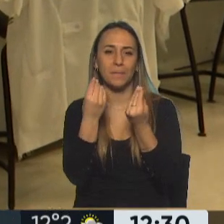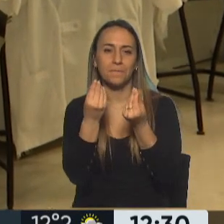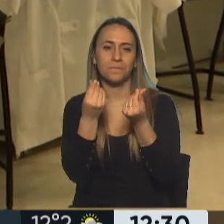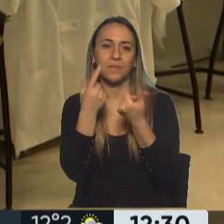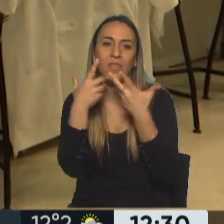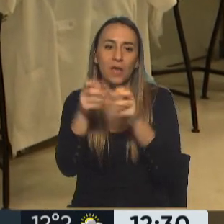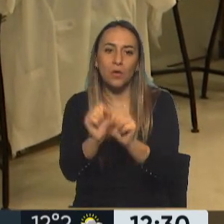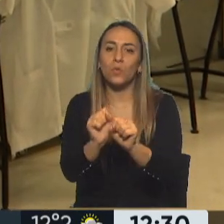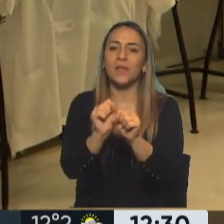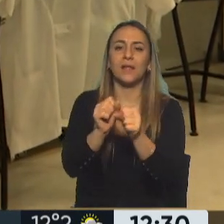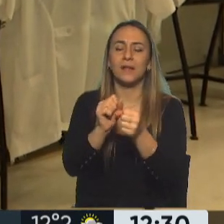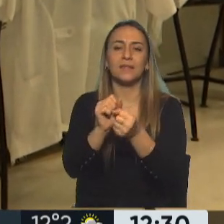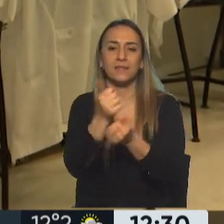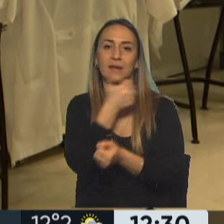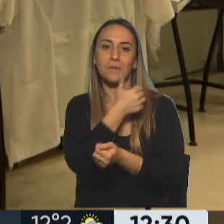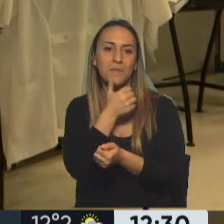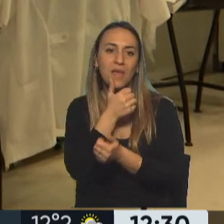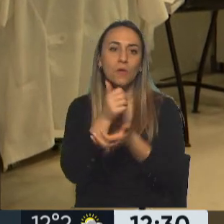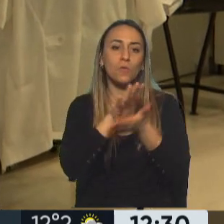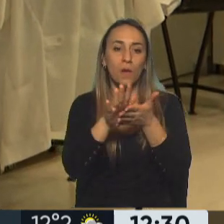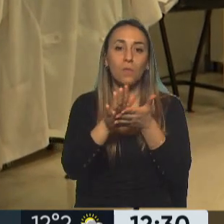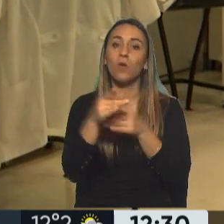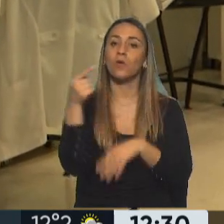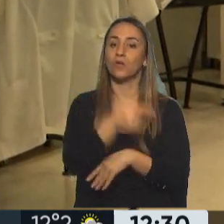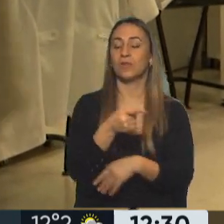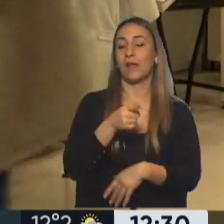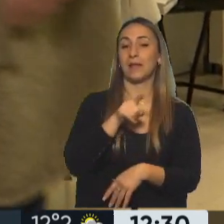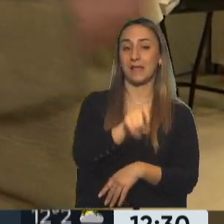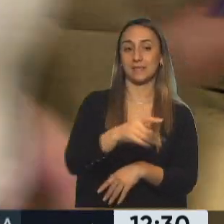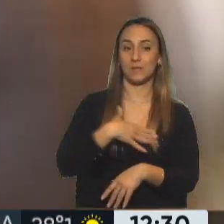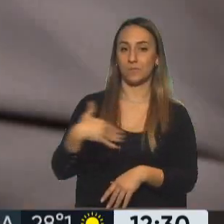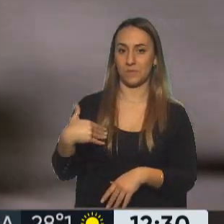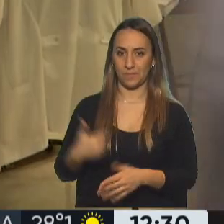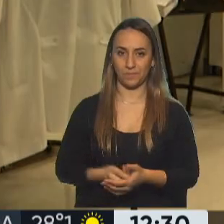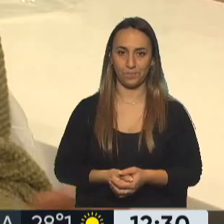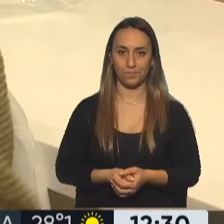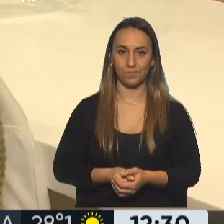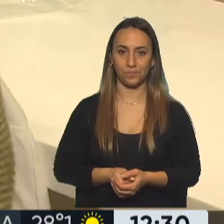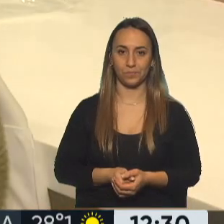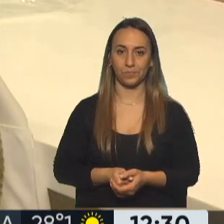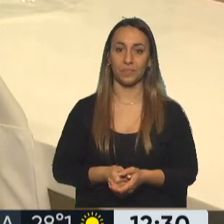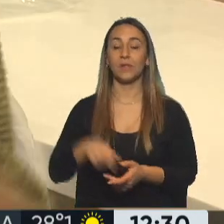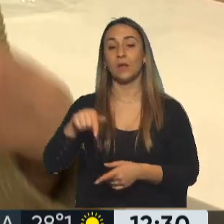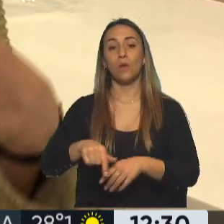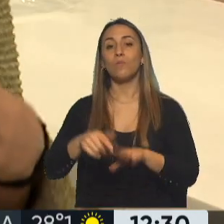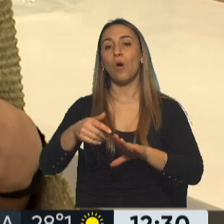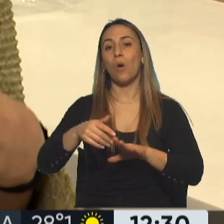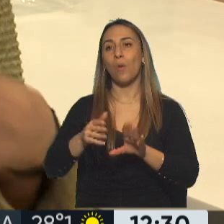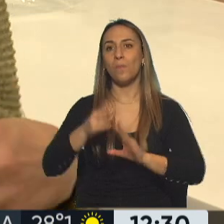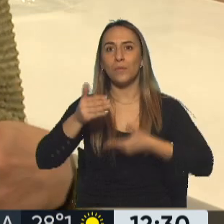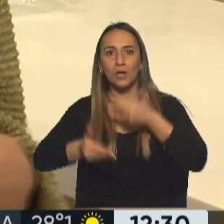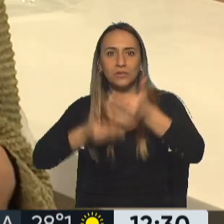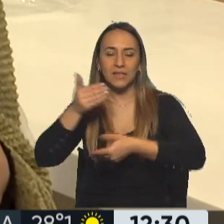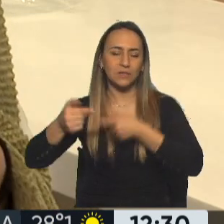el cáncer de mama, una enfermedad que afecta a una de cada 8 mujeres. El proceso es muy largo. Lo que encontremos